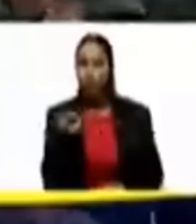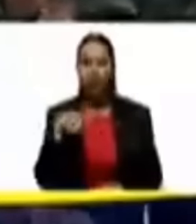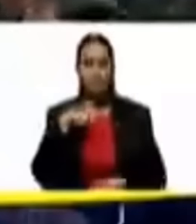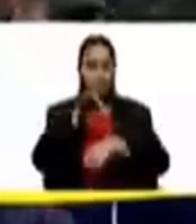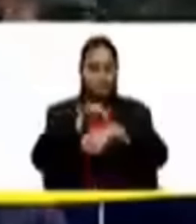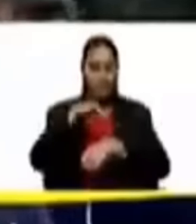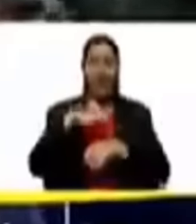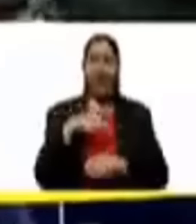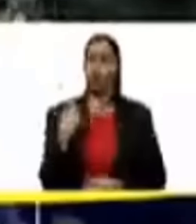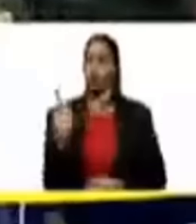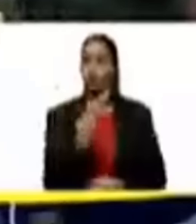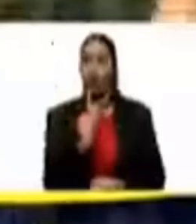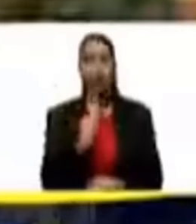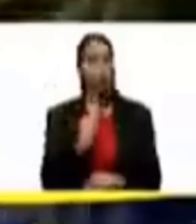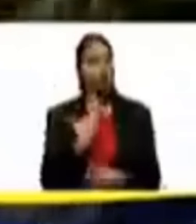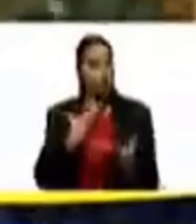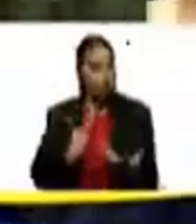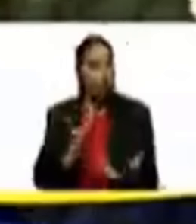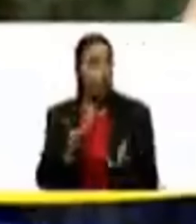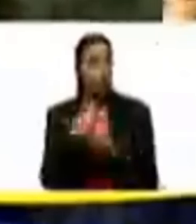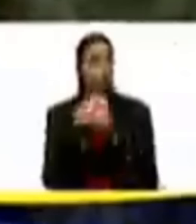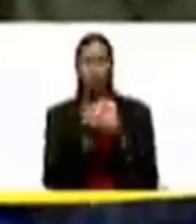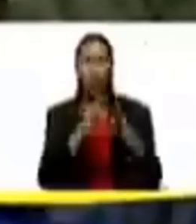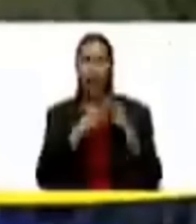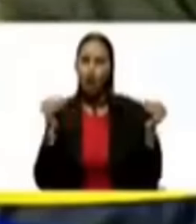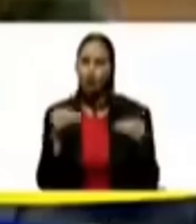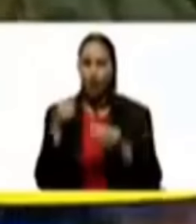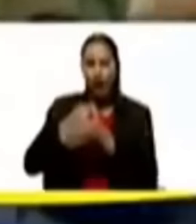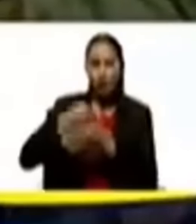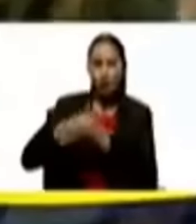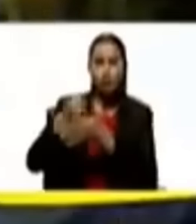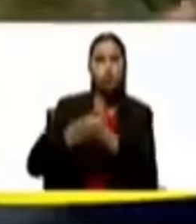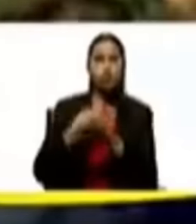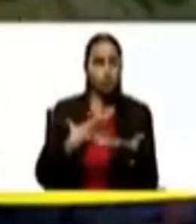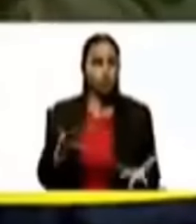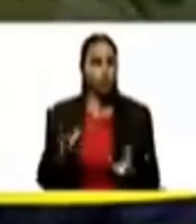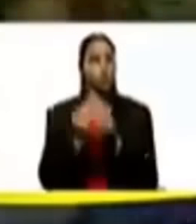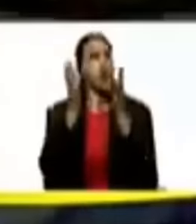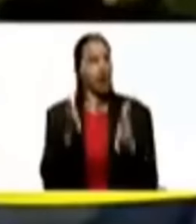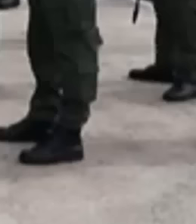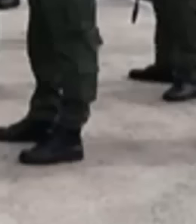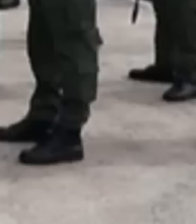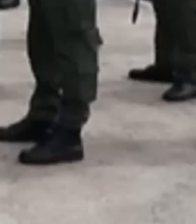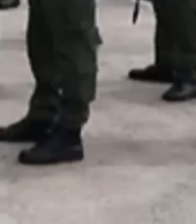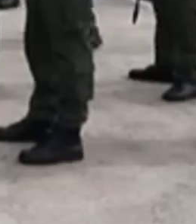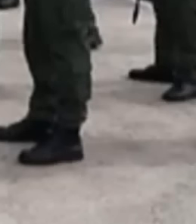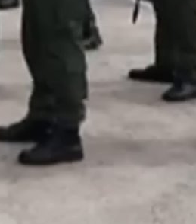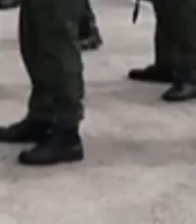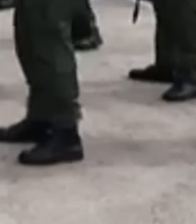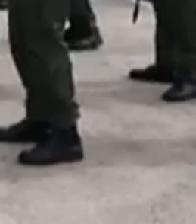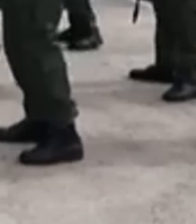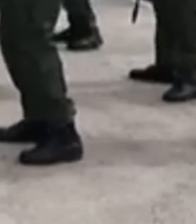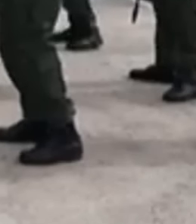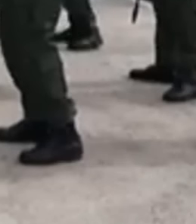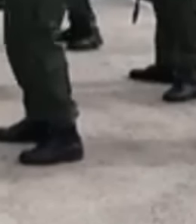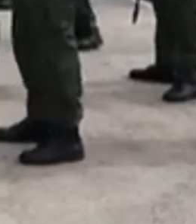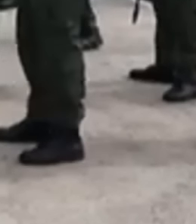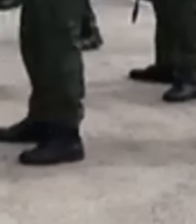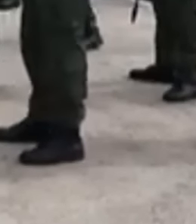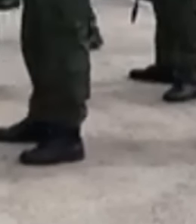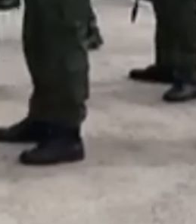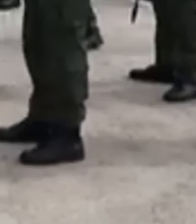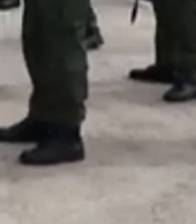donde expresamente no dijo que impulsaban una rebelión militar, pero fue usado como justificación para que le dictaran orden de